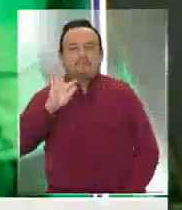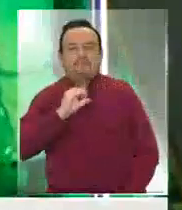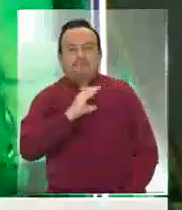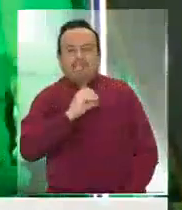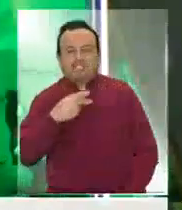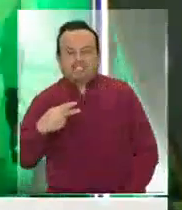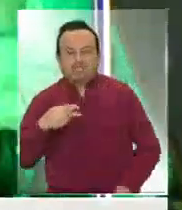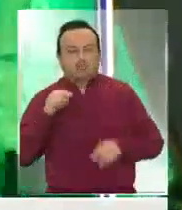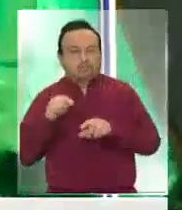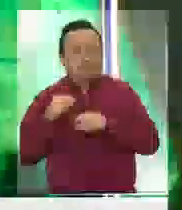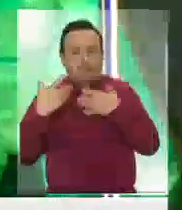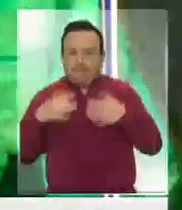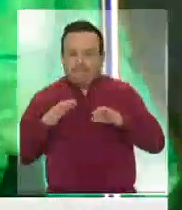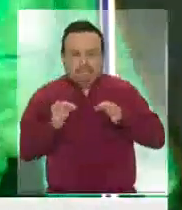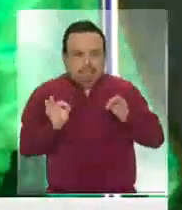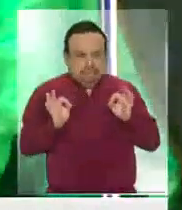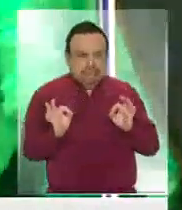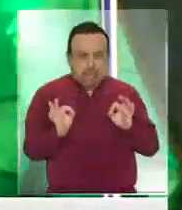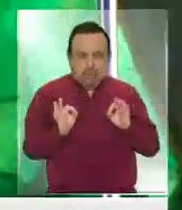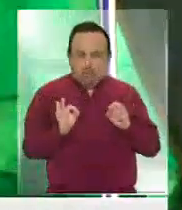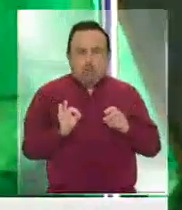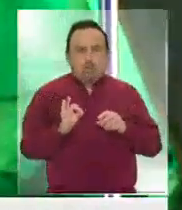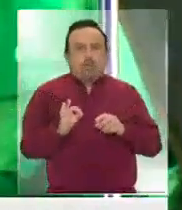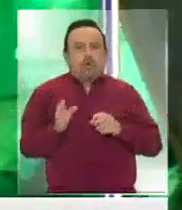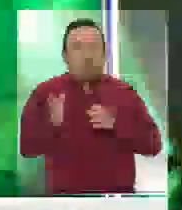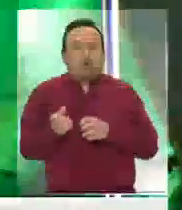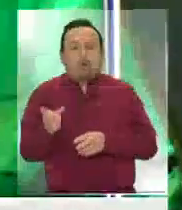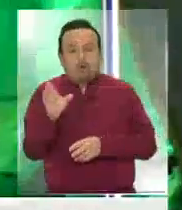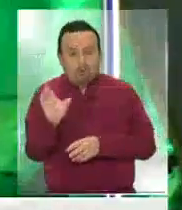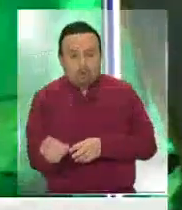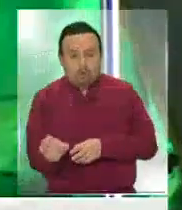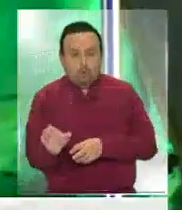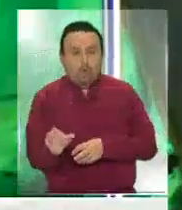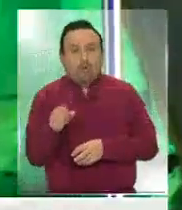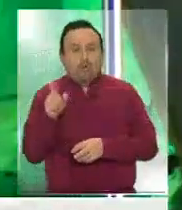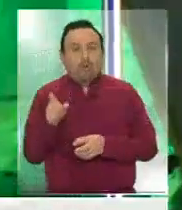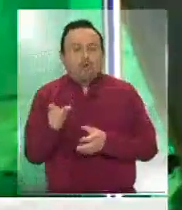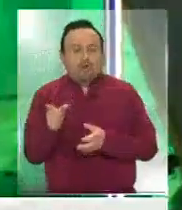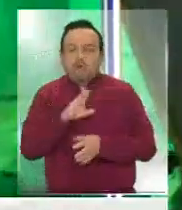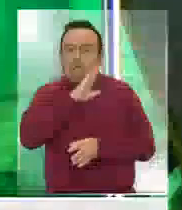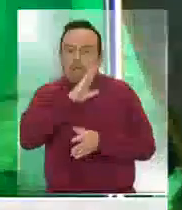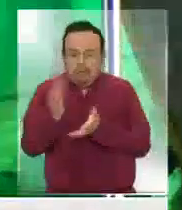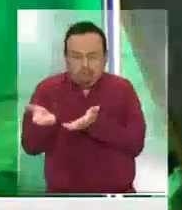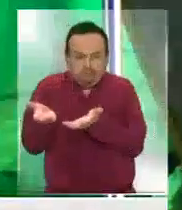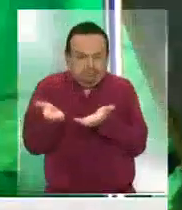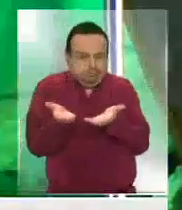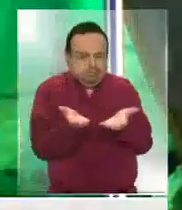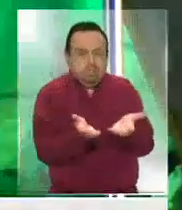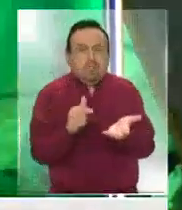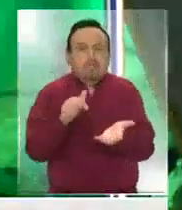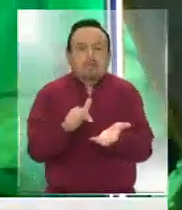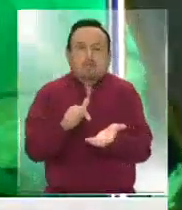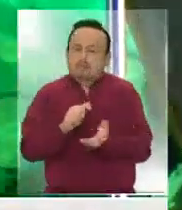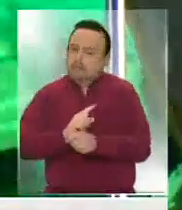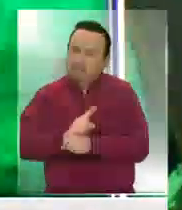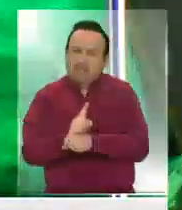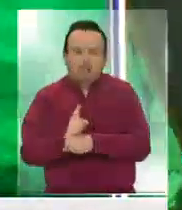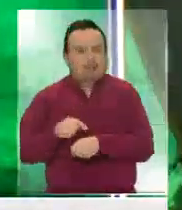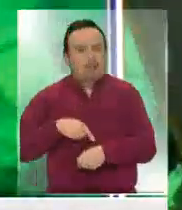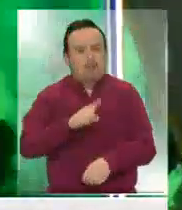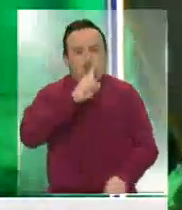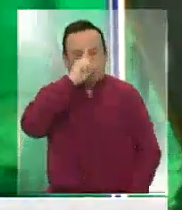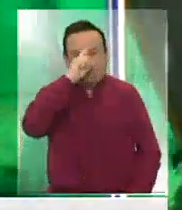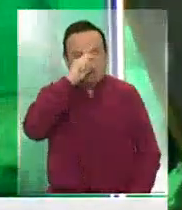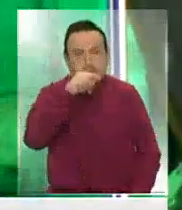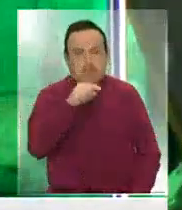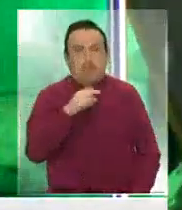las medidas de seguridad para poder sacar a este paciente del avión y trasladarlo inmediatamente al hospital de